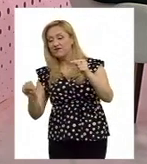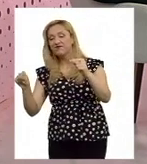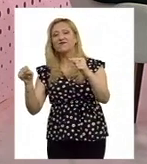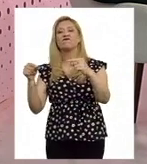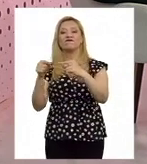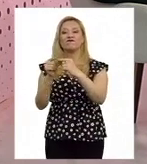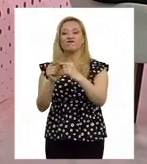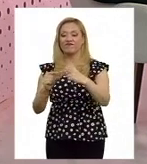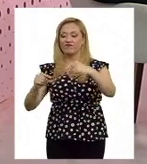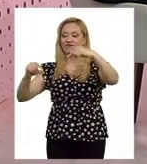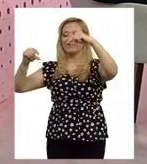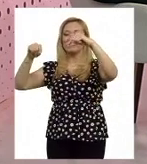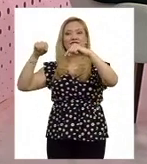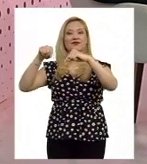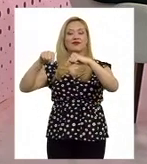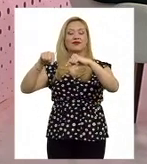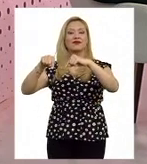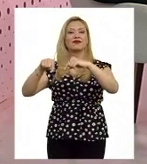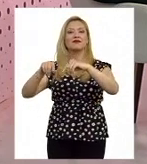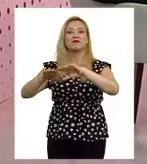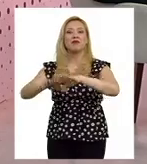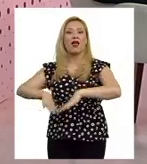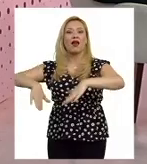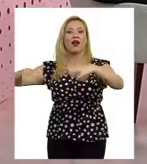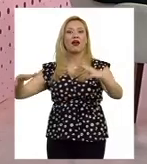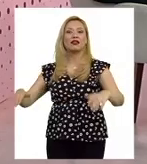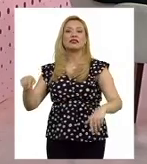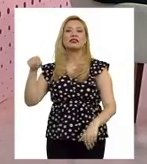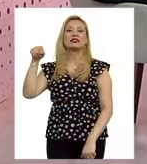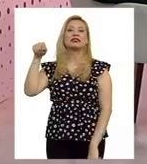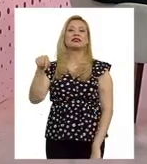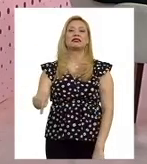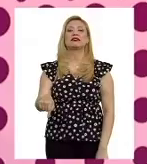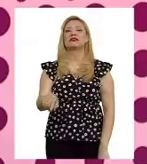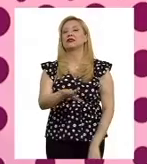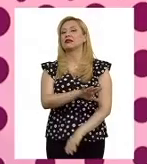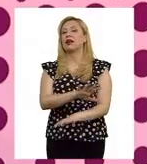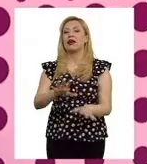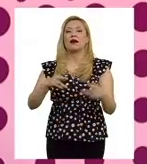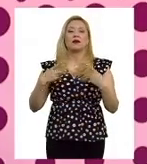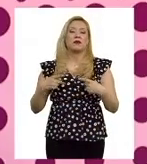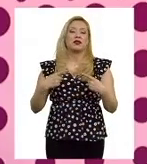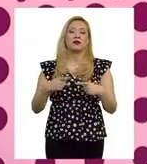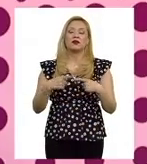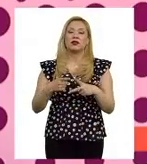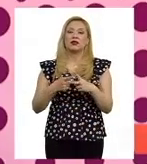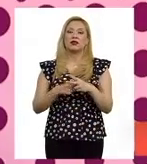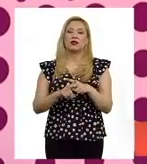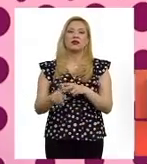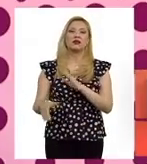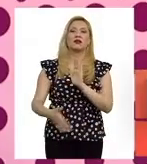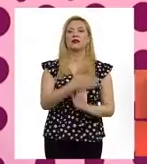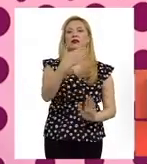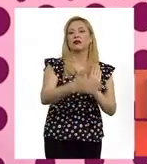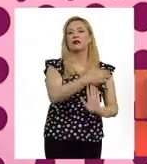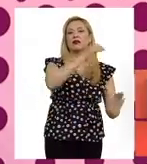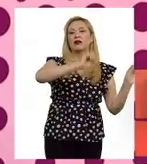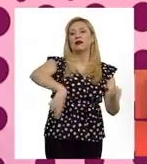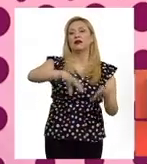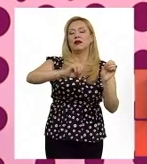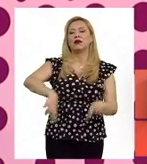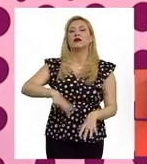la zona del Caribe donde están estas islas, es justamente donde los huracanes han tomado esas características.